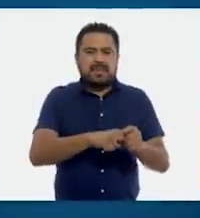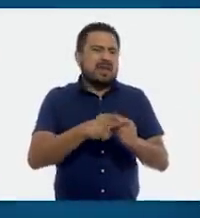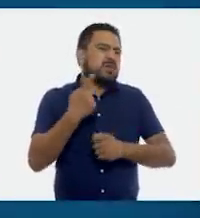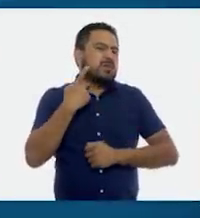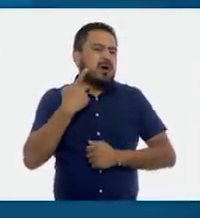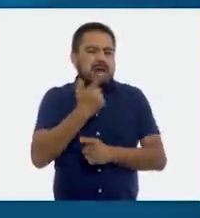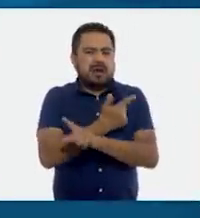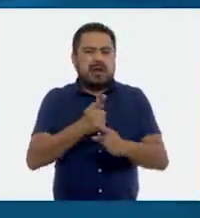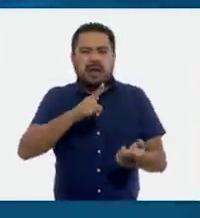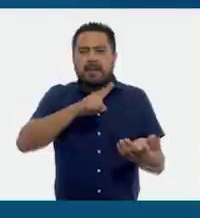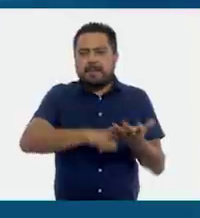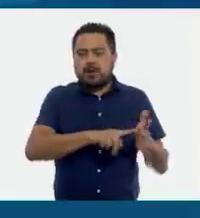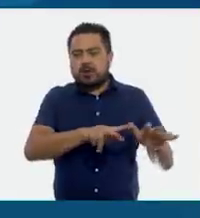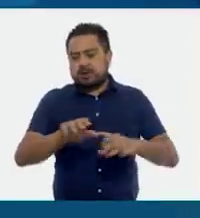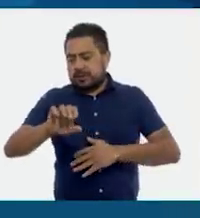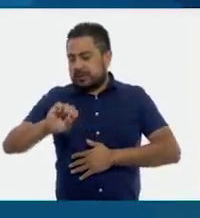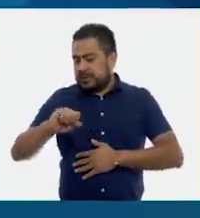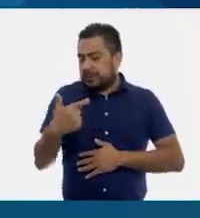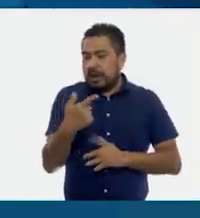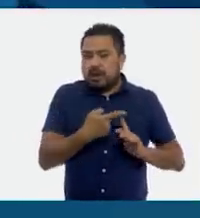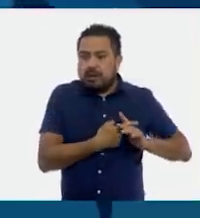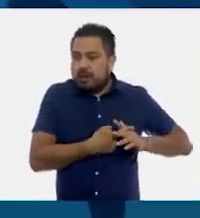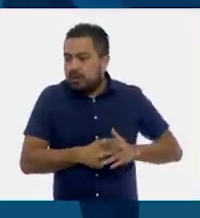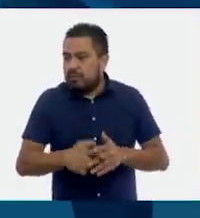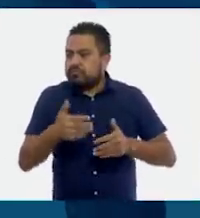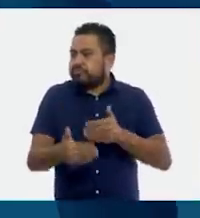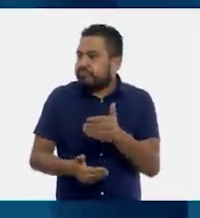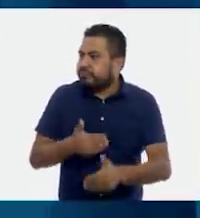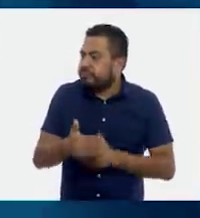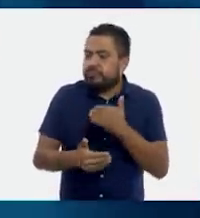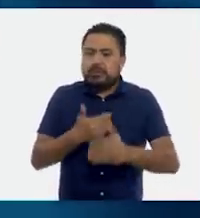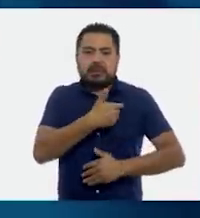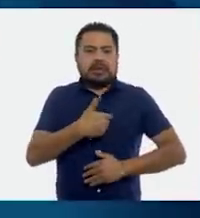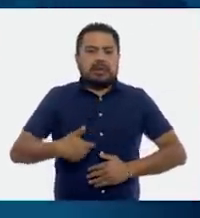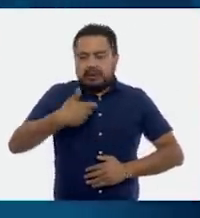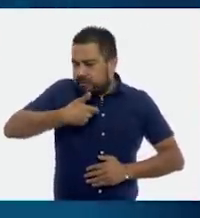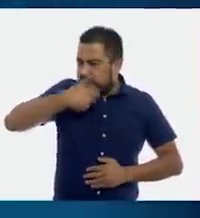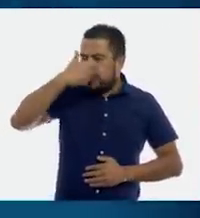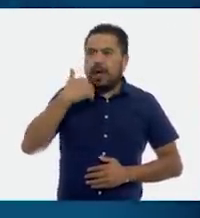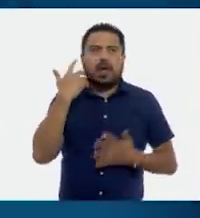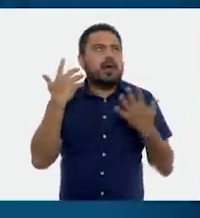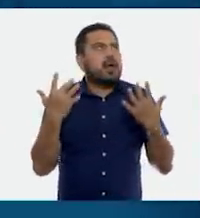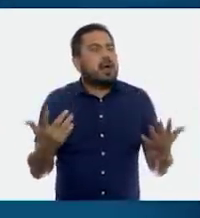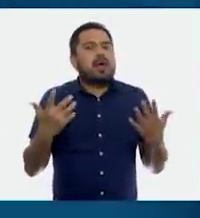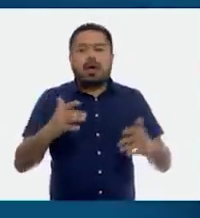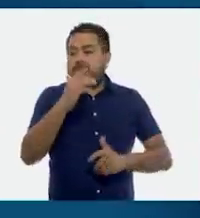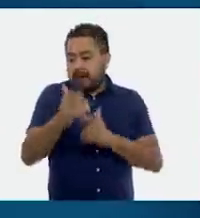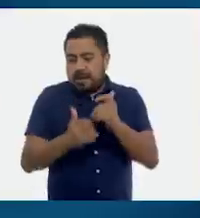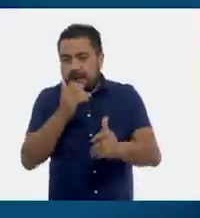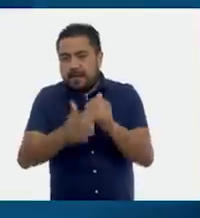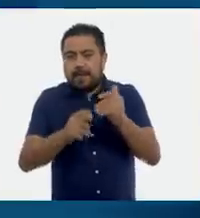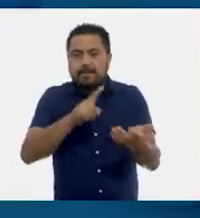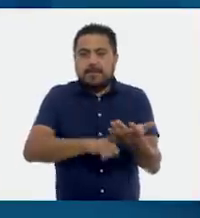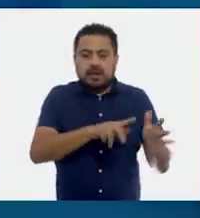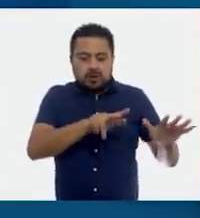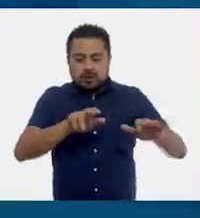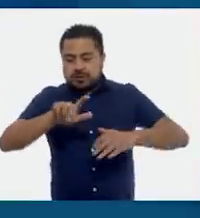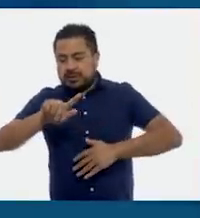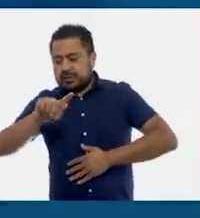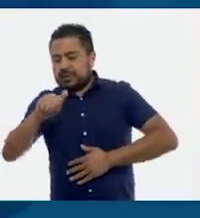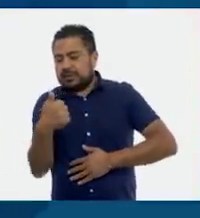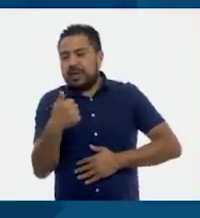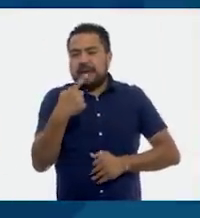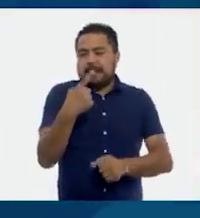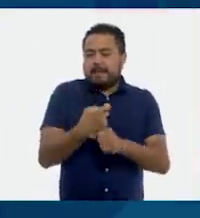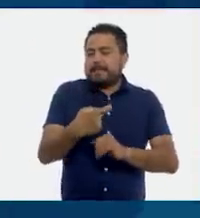desde 1867, comenzó su lucha por conseguir la presidencia de la República. Y fue a finales de 1876 cuando